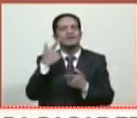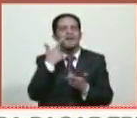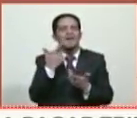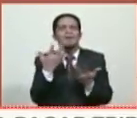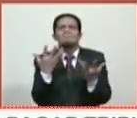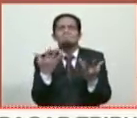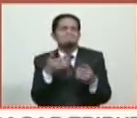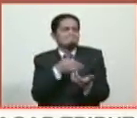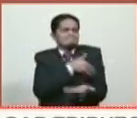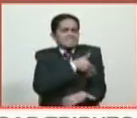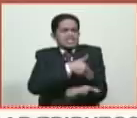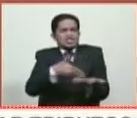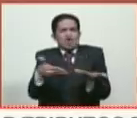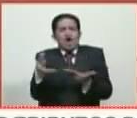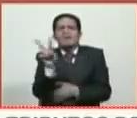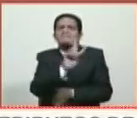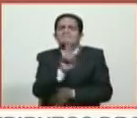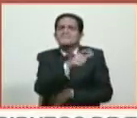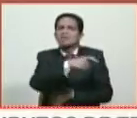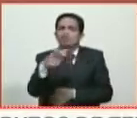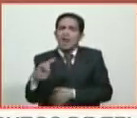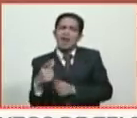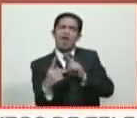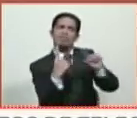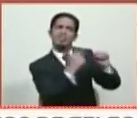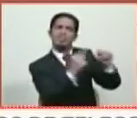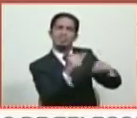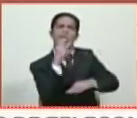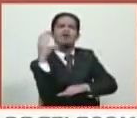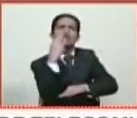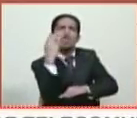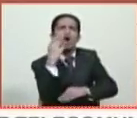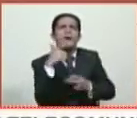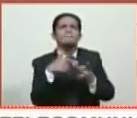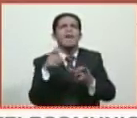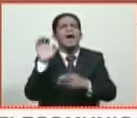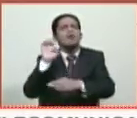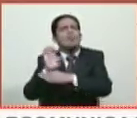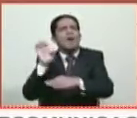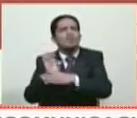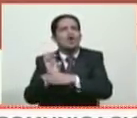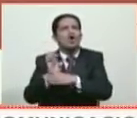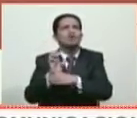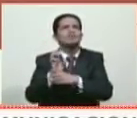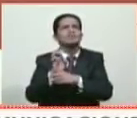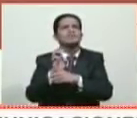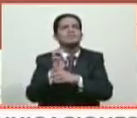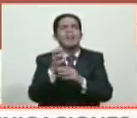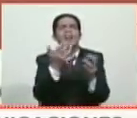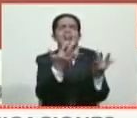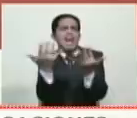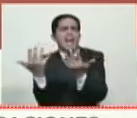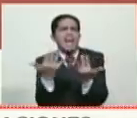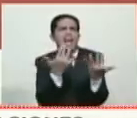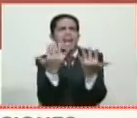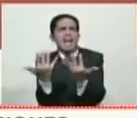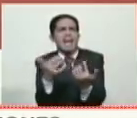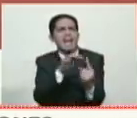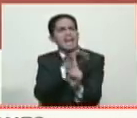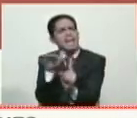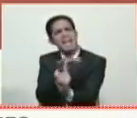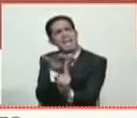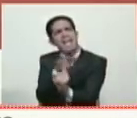de venezolanos se estaban desplazando hacia Colombia, hacia Ecuador. Todas las mentiras que dijeron, todas las patrañas, que si un millón de